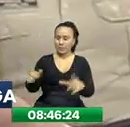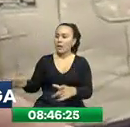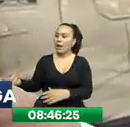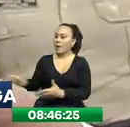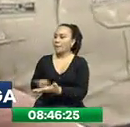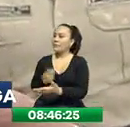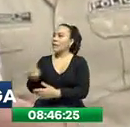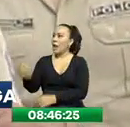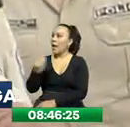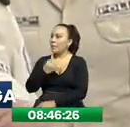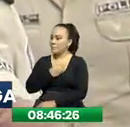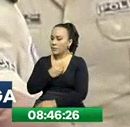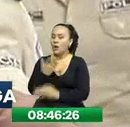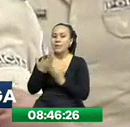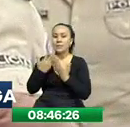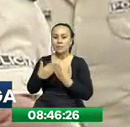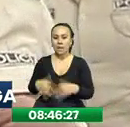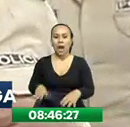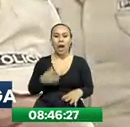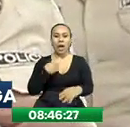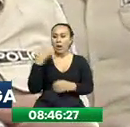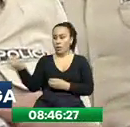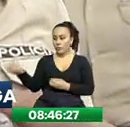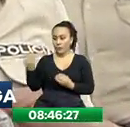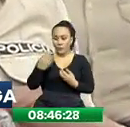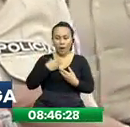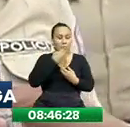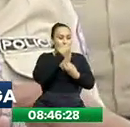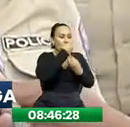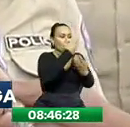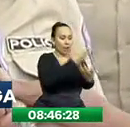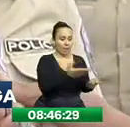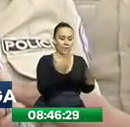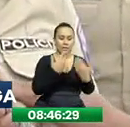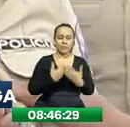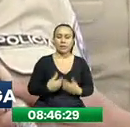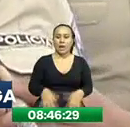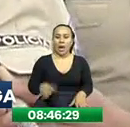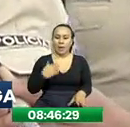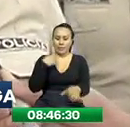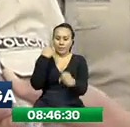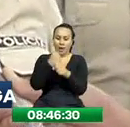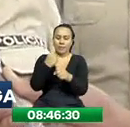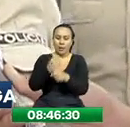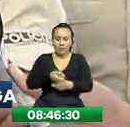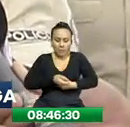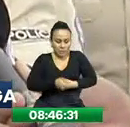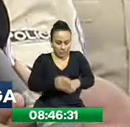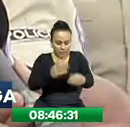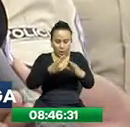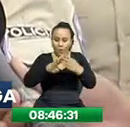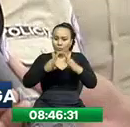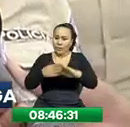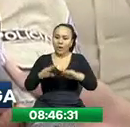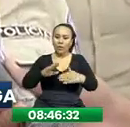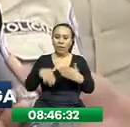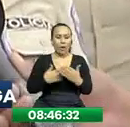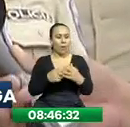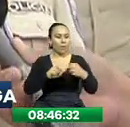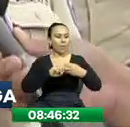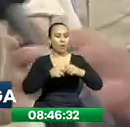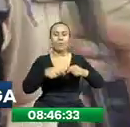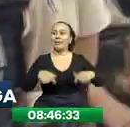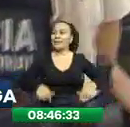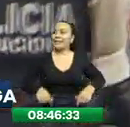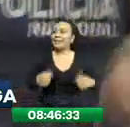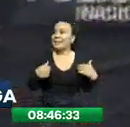particular, hemos hecho eco de las palabras del ciudadano y hemos ejecutado trabajos para tratar de erradicar este problema que se presenta en este